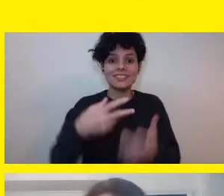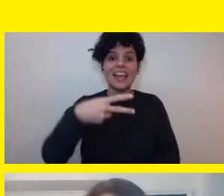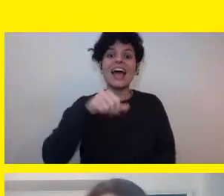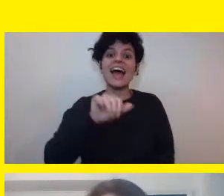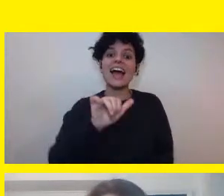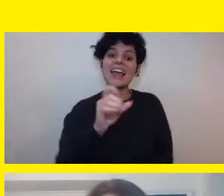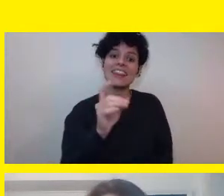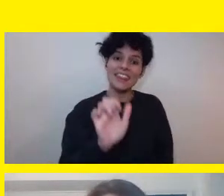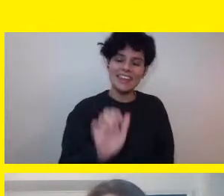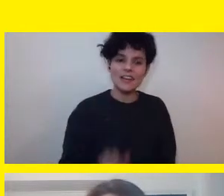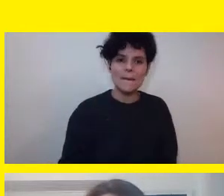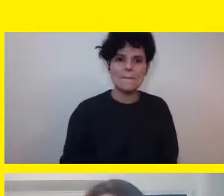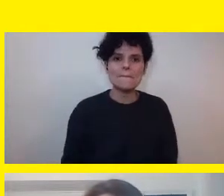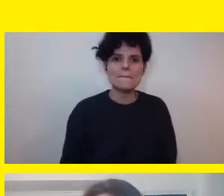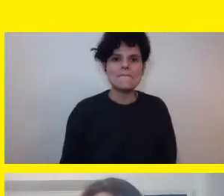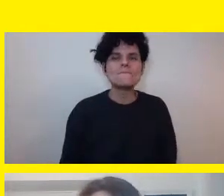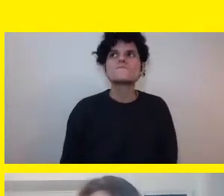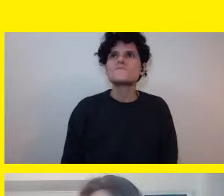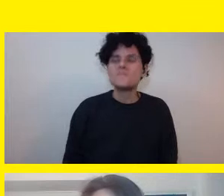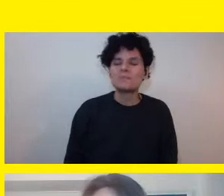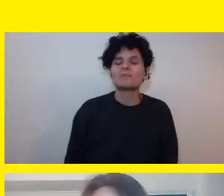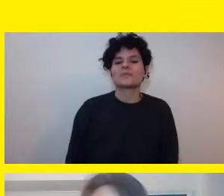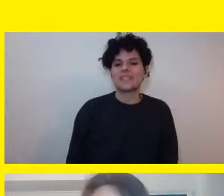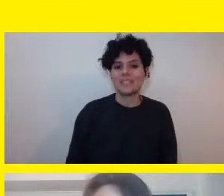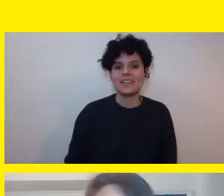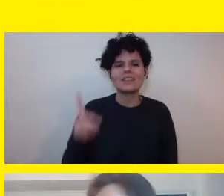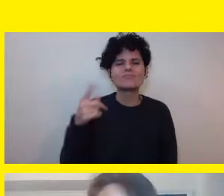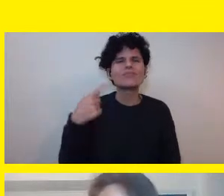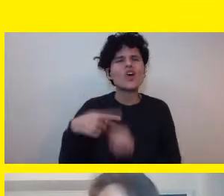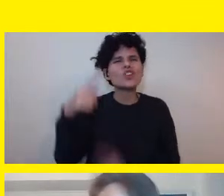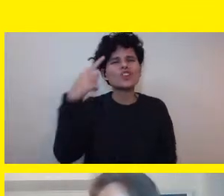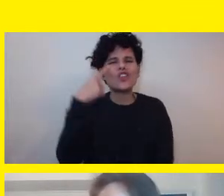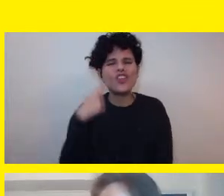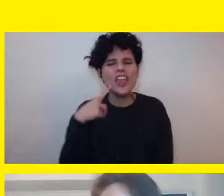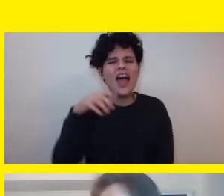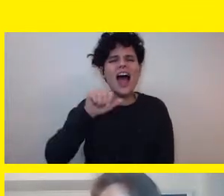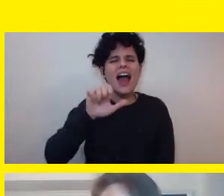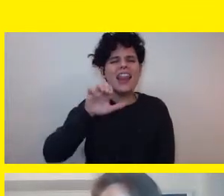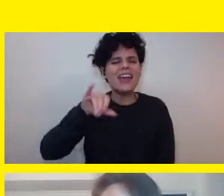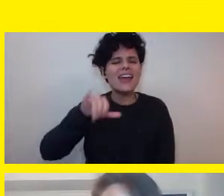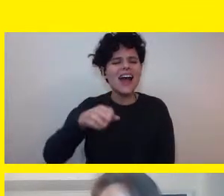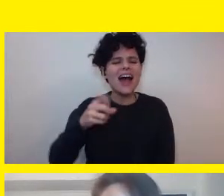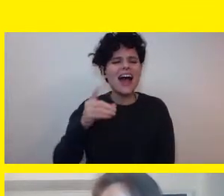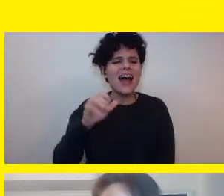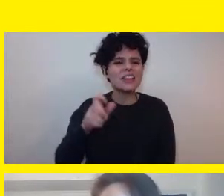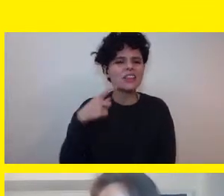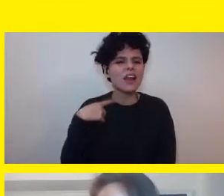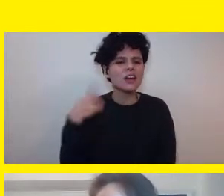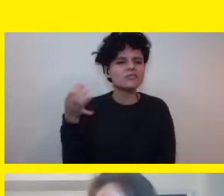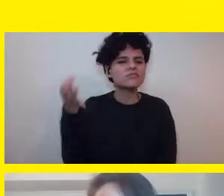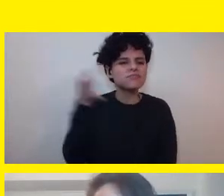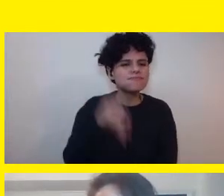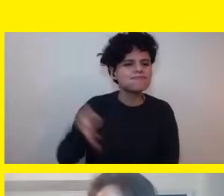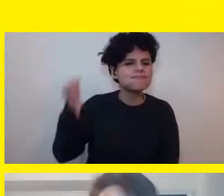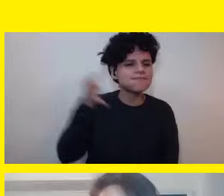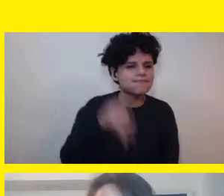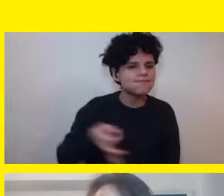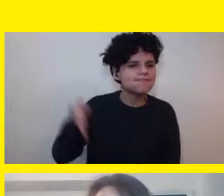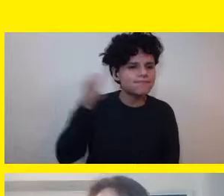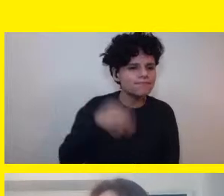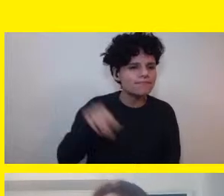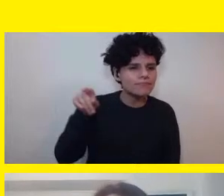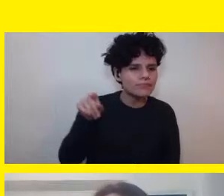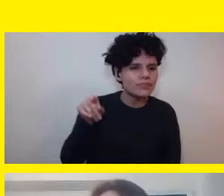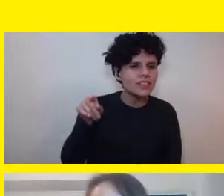El otro día te escuché, Alejandra, decir algo que es una verdad del porte de no sé qué